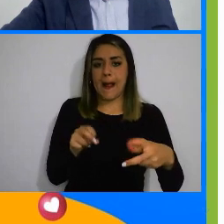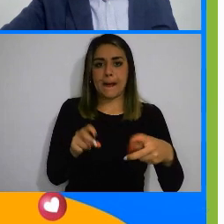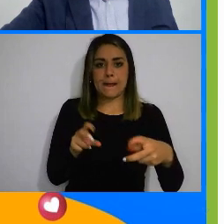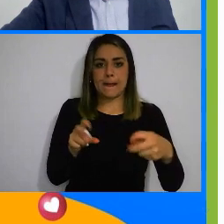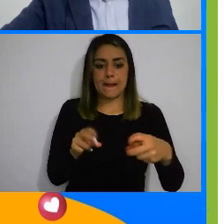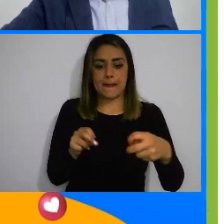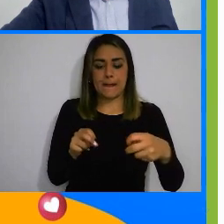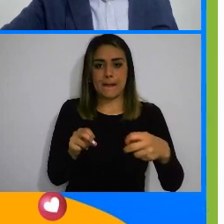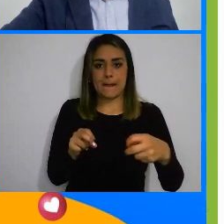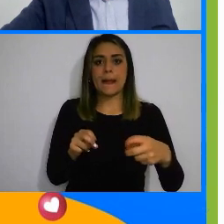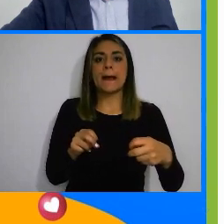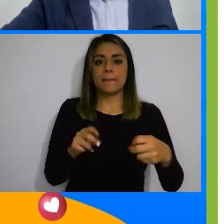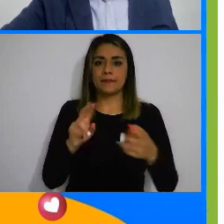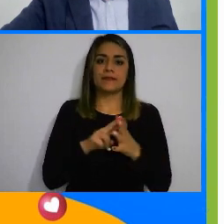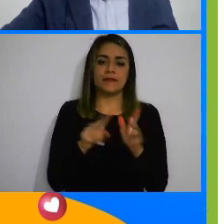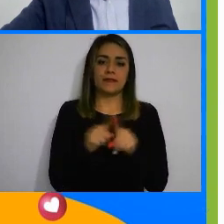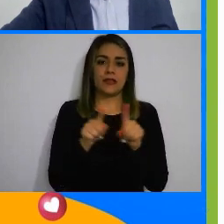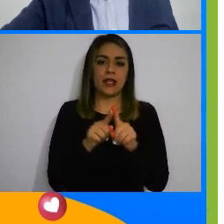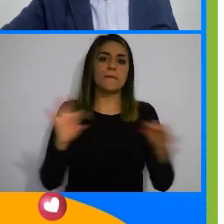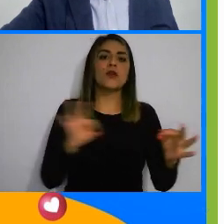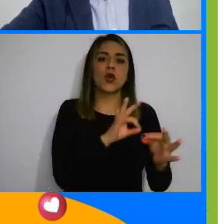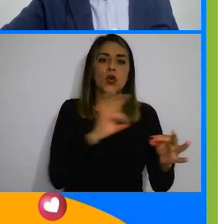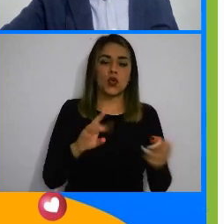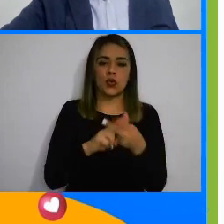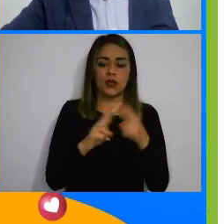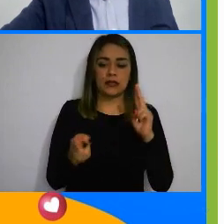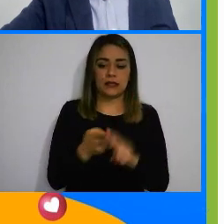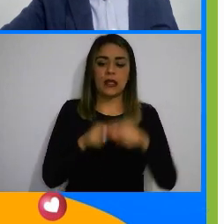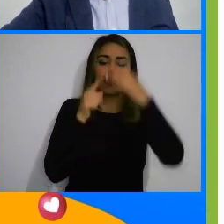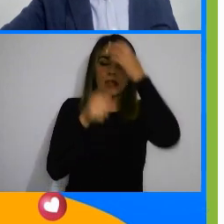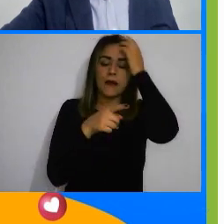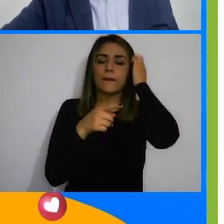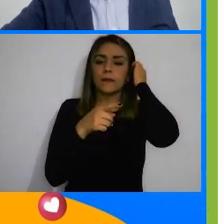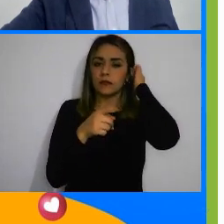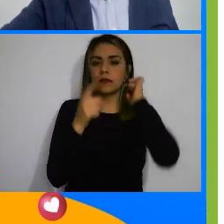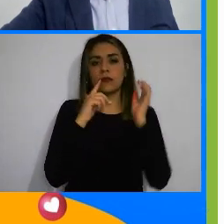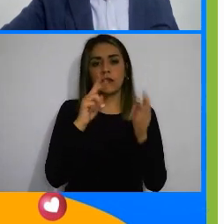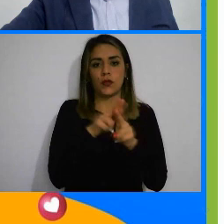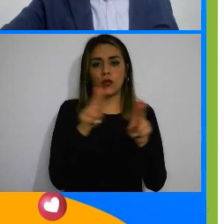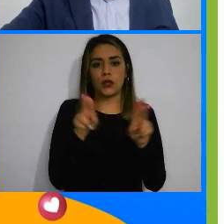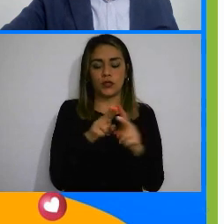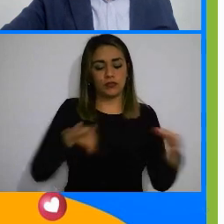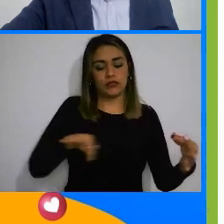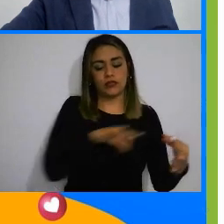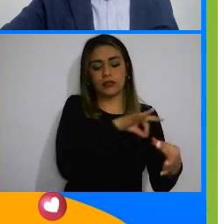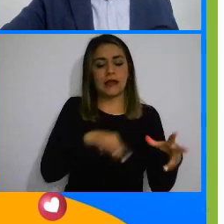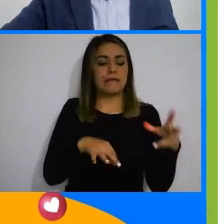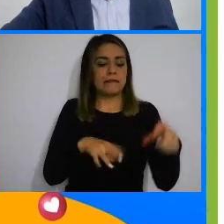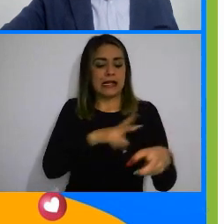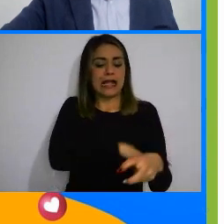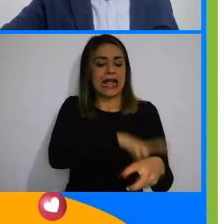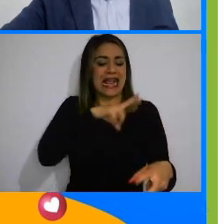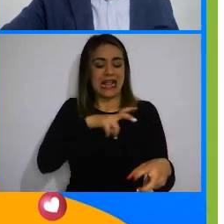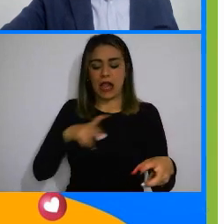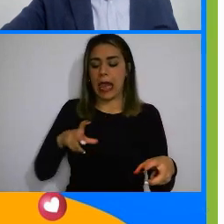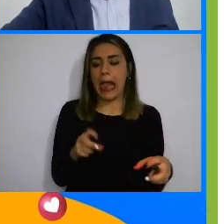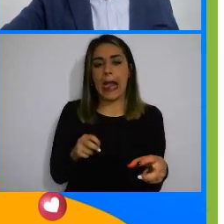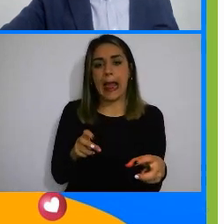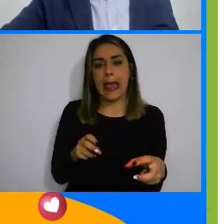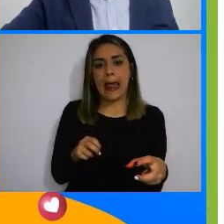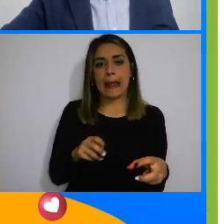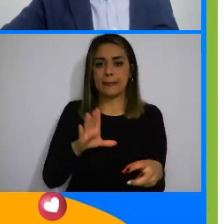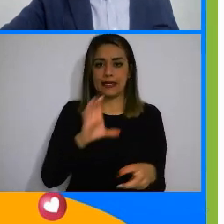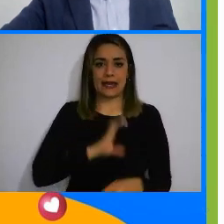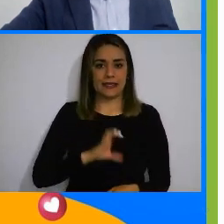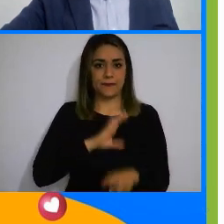sus extremidades. Por eso se le denomina el cangrejo violinista, característico del manglar.